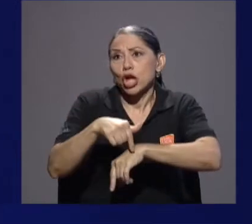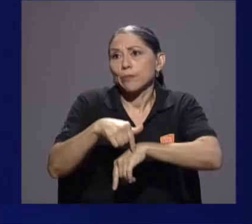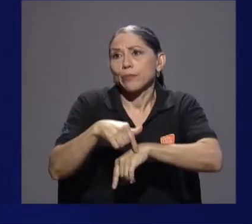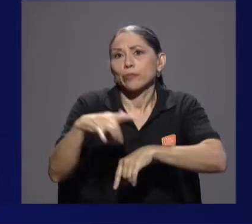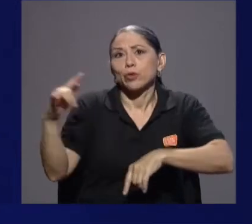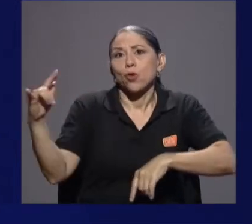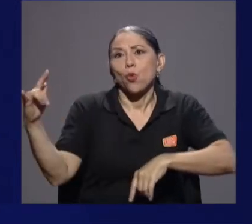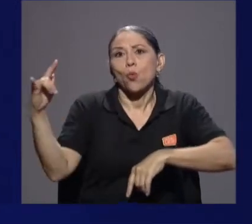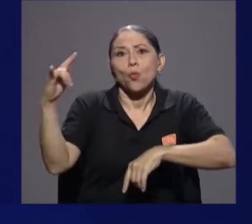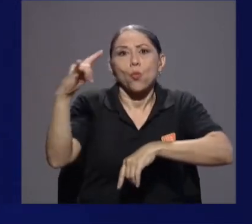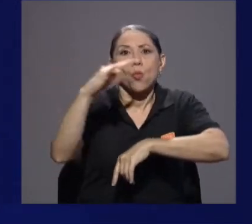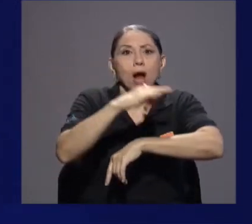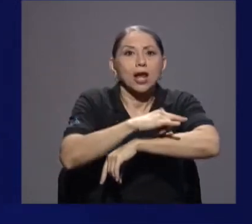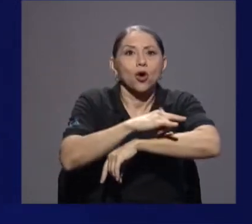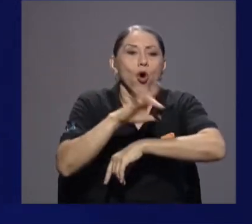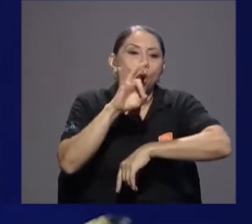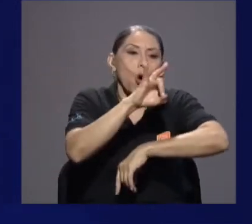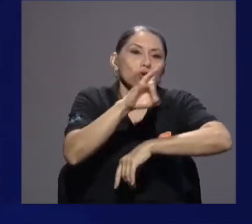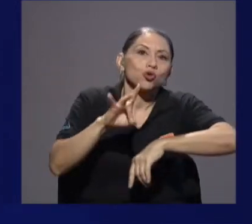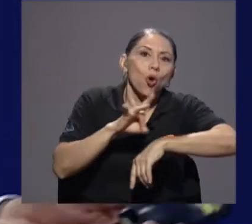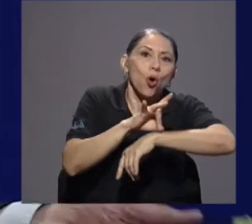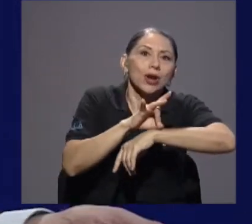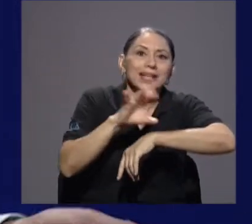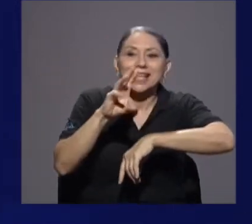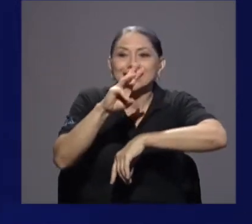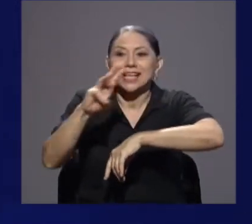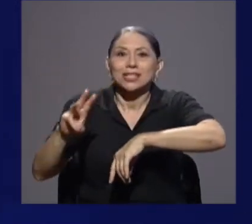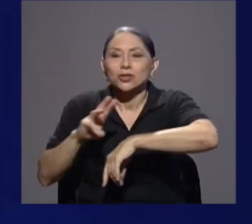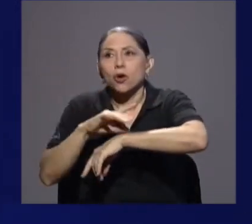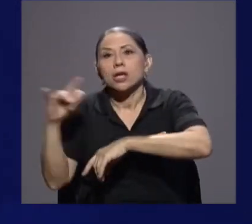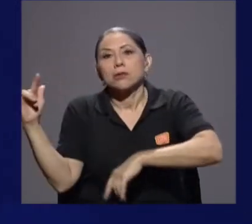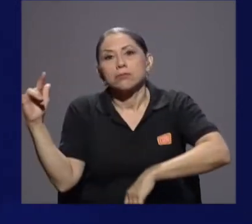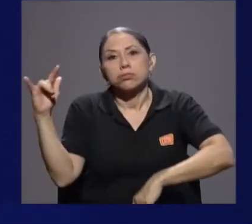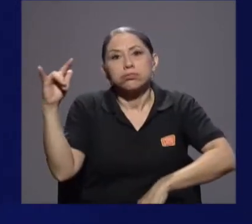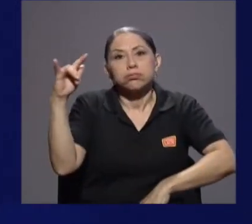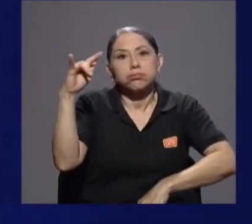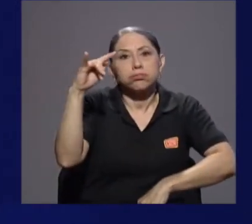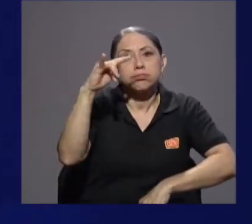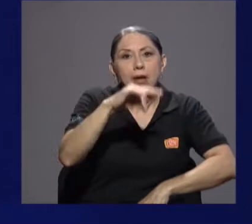de 8 horas, de 6 horas en transporte público, que eso es lo que es el avión,